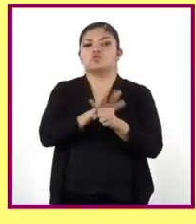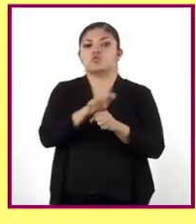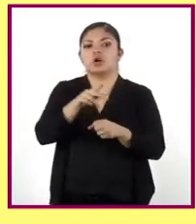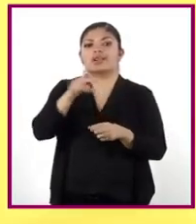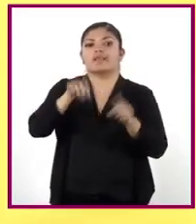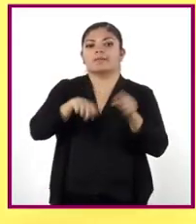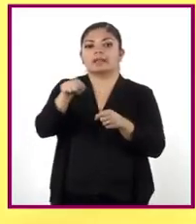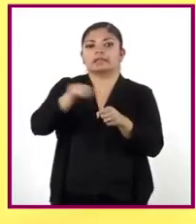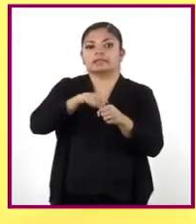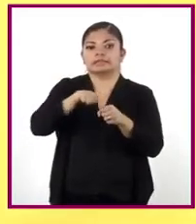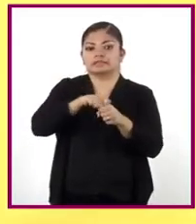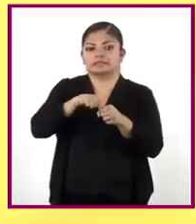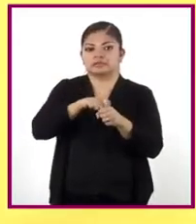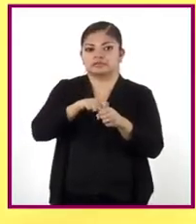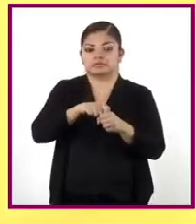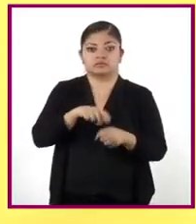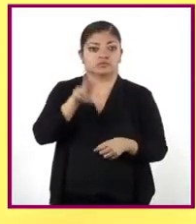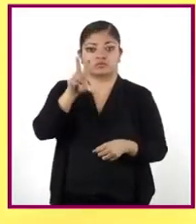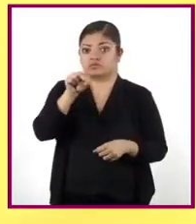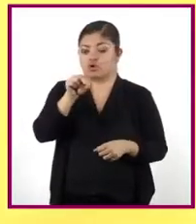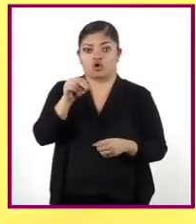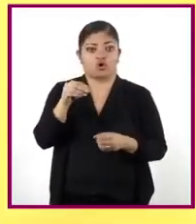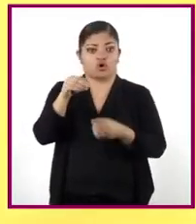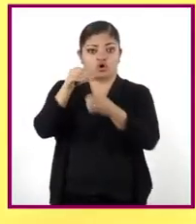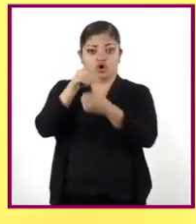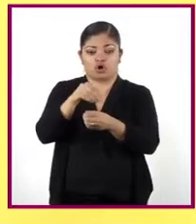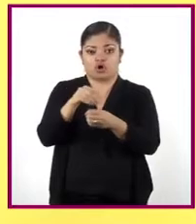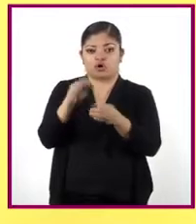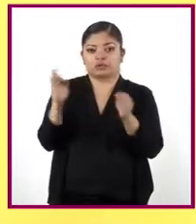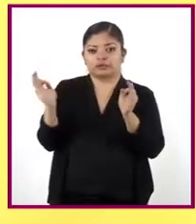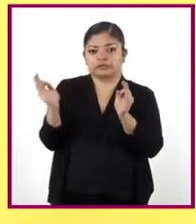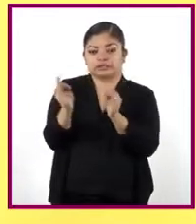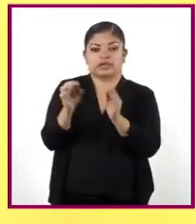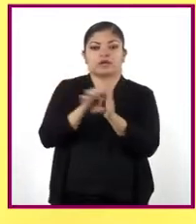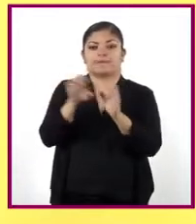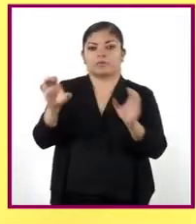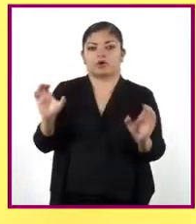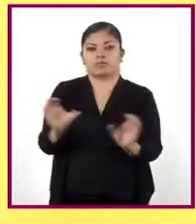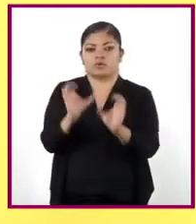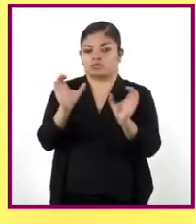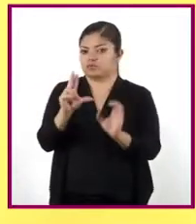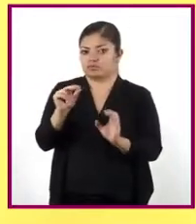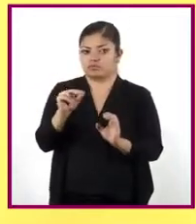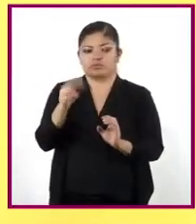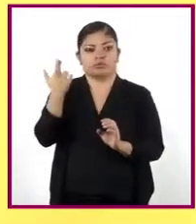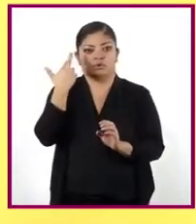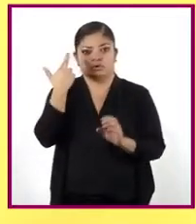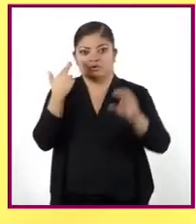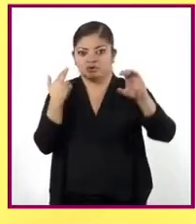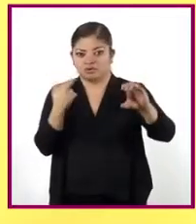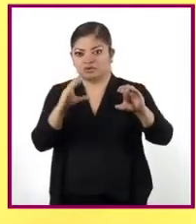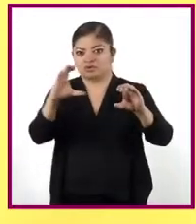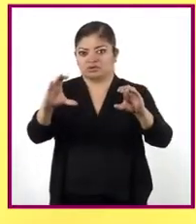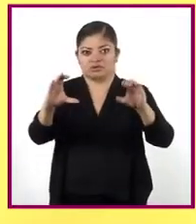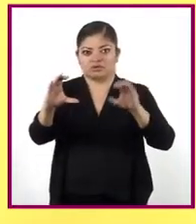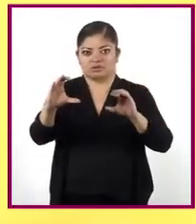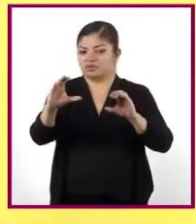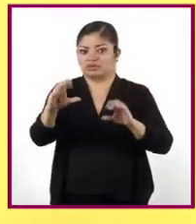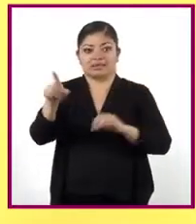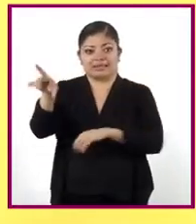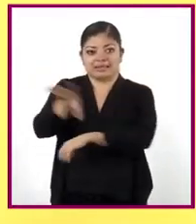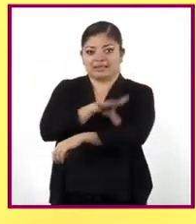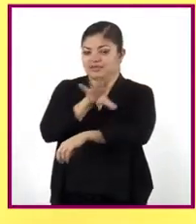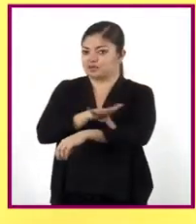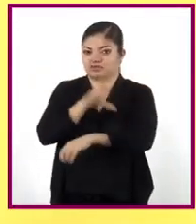aguja. No coloquen su brújula cerca de aparatos como computadoras, bocinas u otros dispositivos que